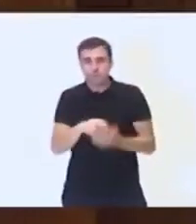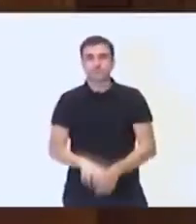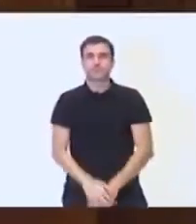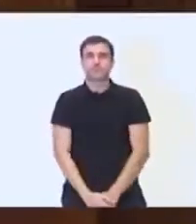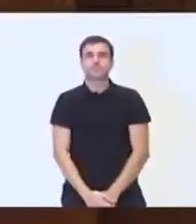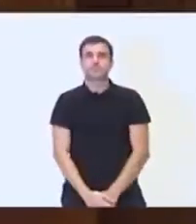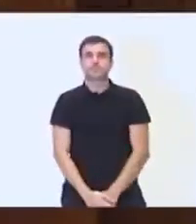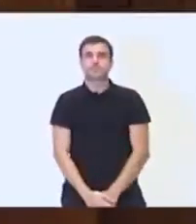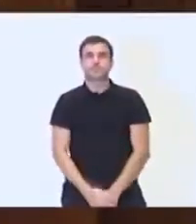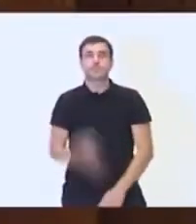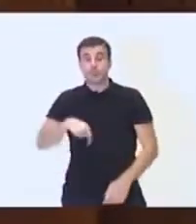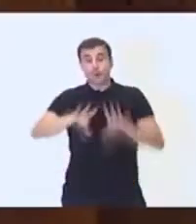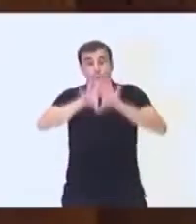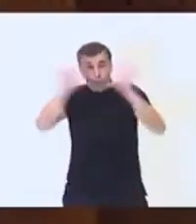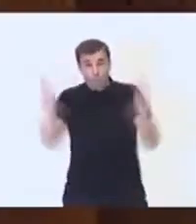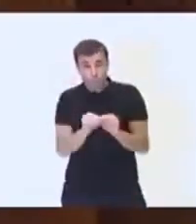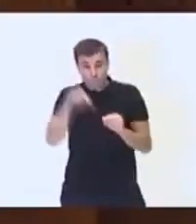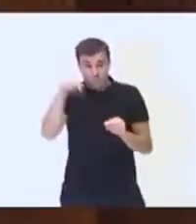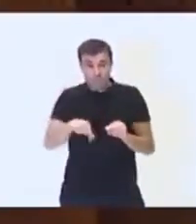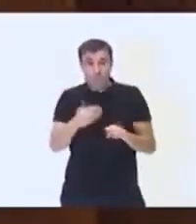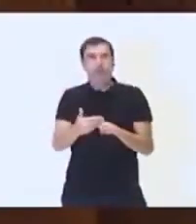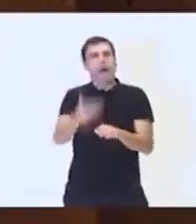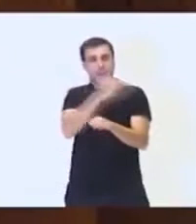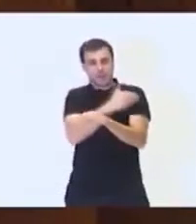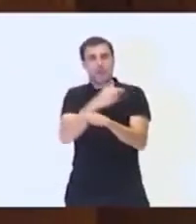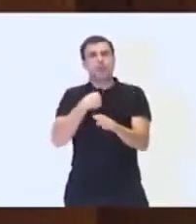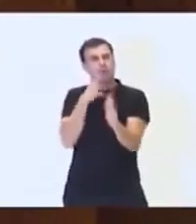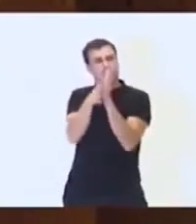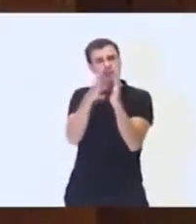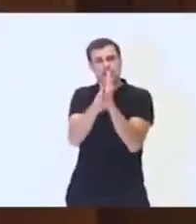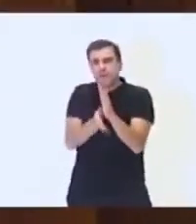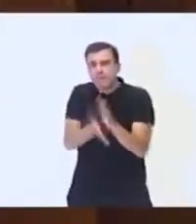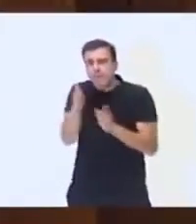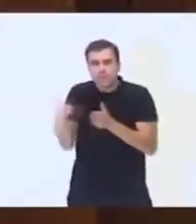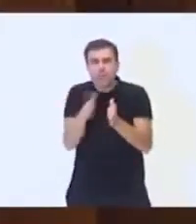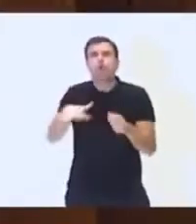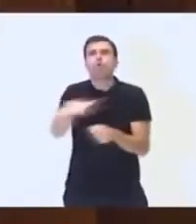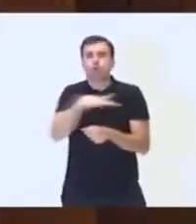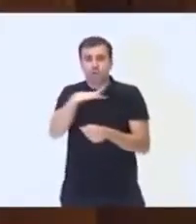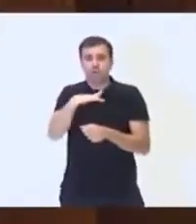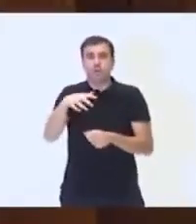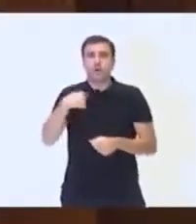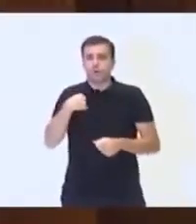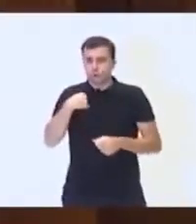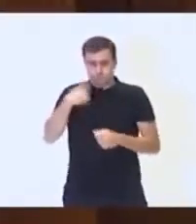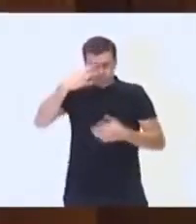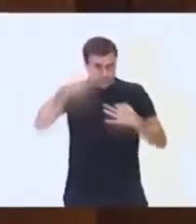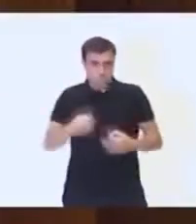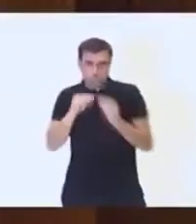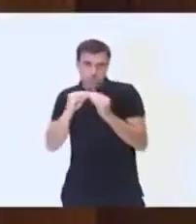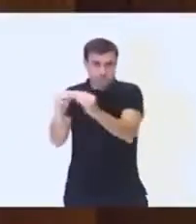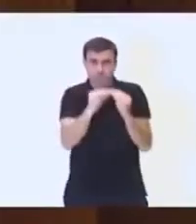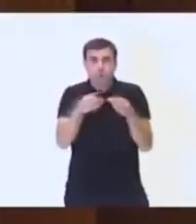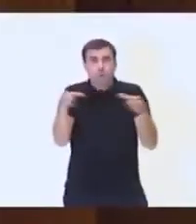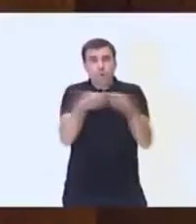antes de hacer balance de este tiempo y, sobre todo, contarles hacia dónde vamos. Estoy convencido de que, de forma unánime, los grupos con